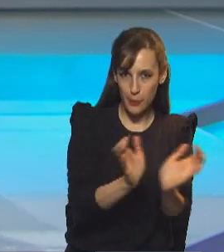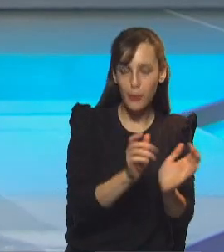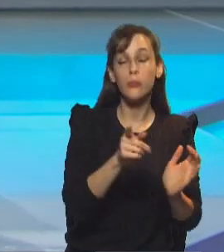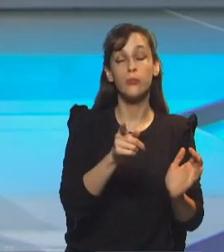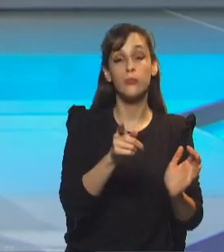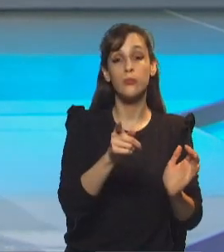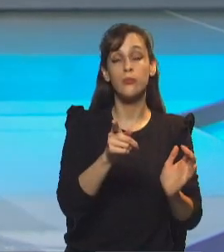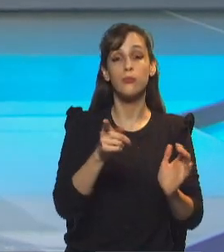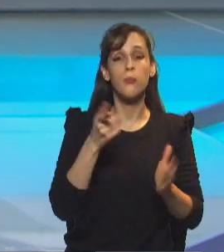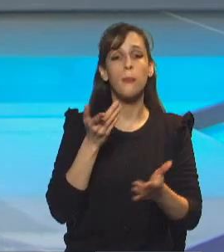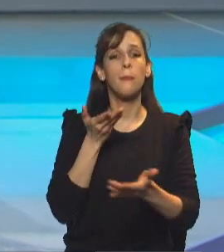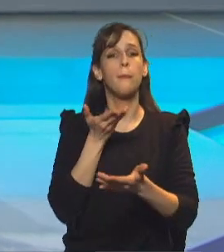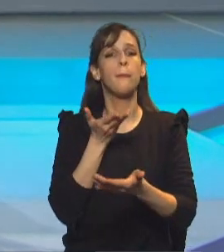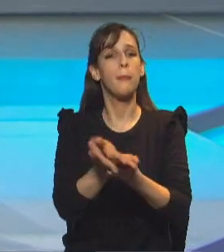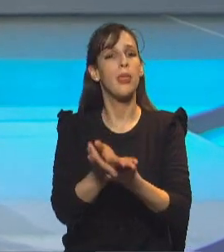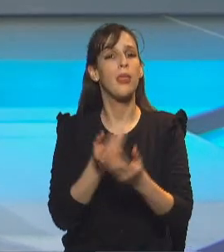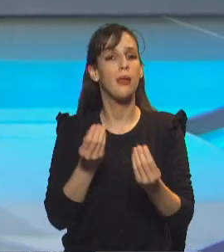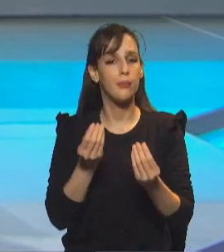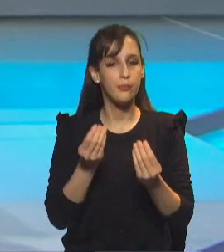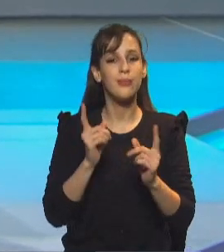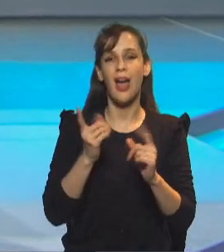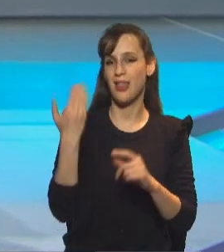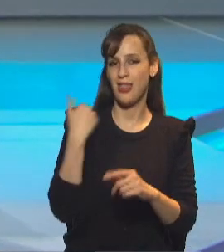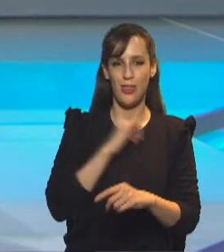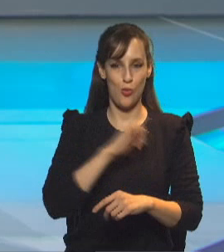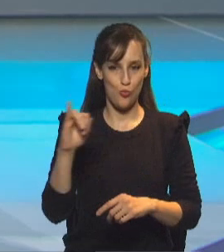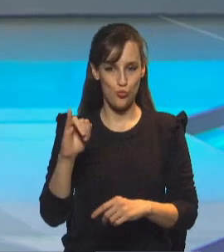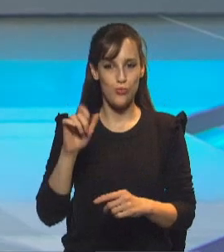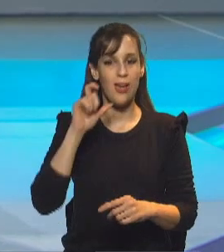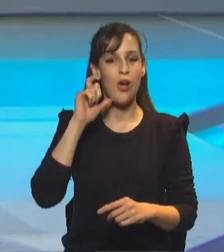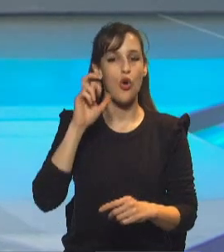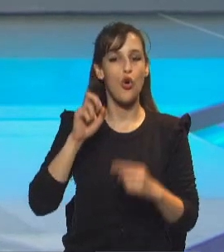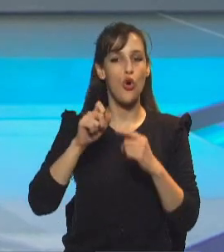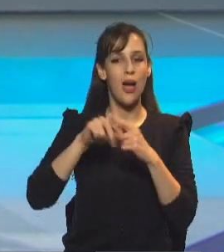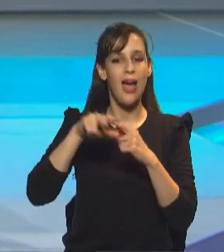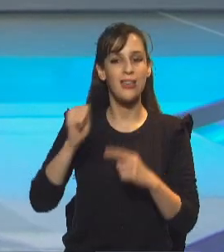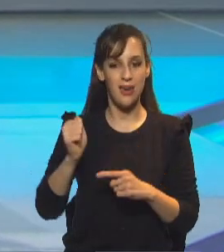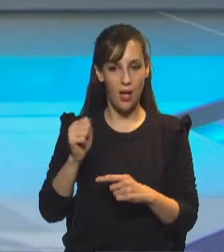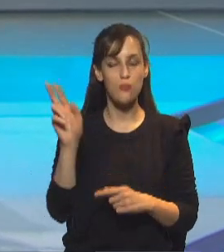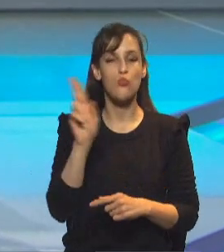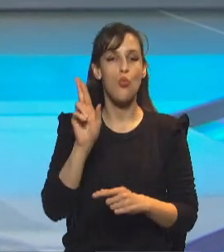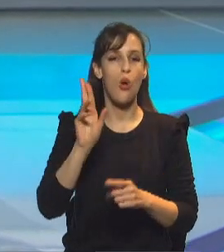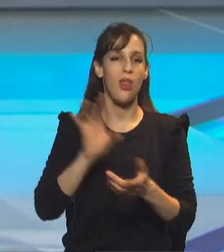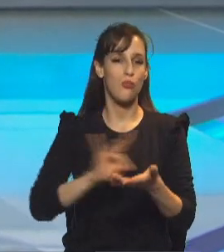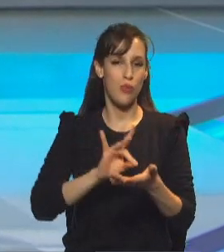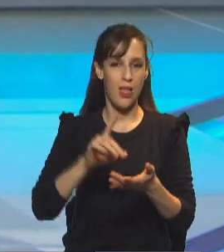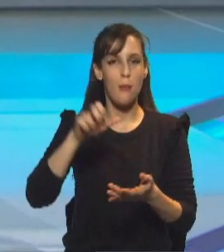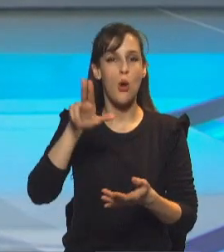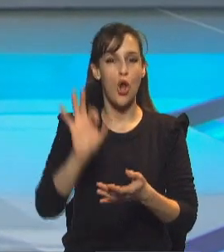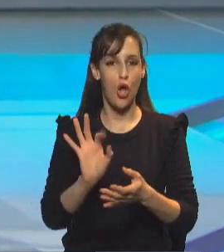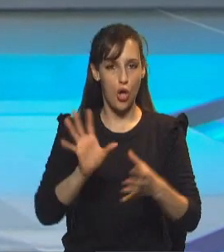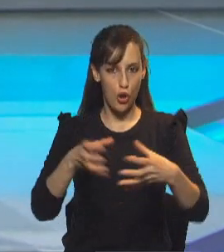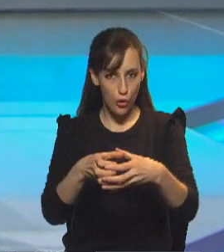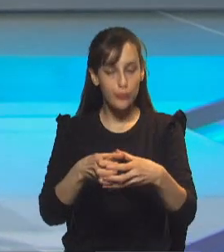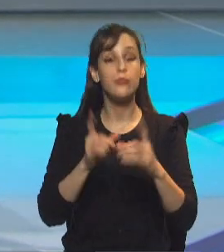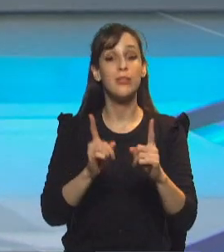sobreseimiento. Recordemos que esta denuncia la concretó en su momento Graciela Ocaña, la diputada nacional del PRO, y lo cierto es que entre las personas que